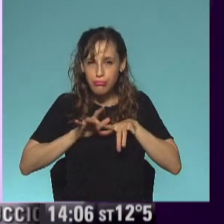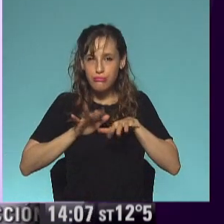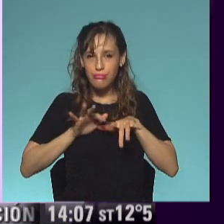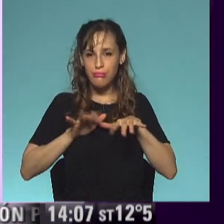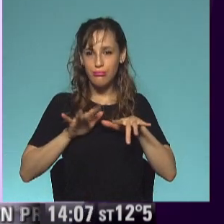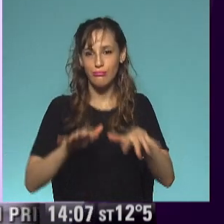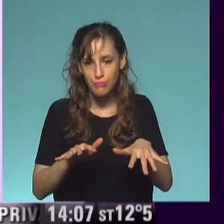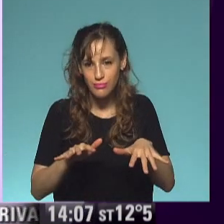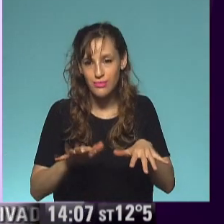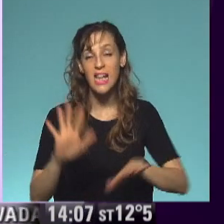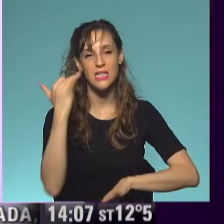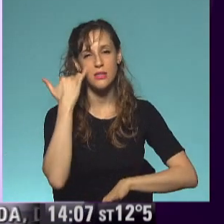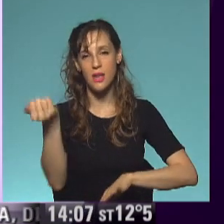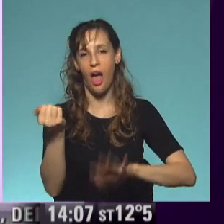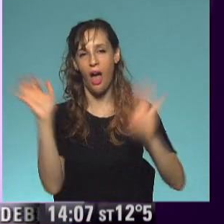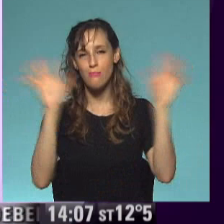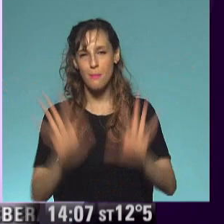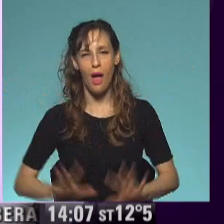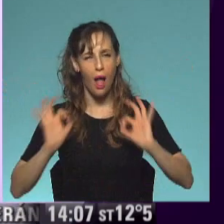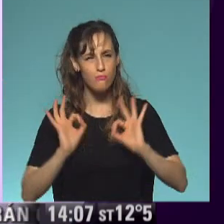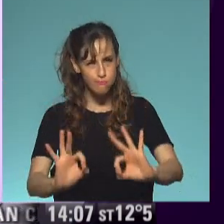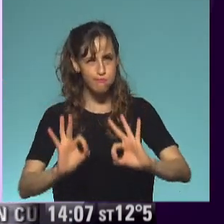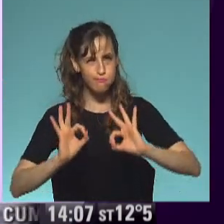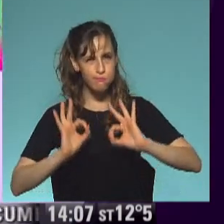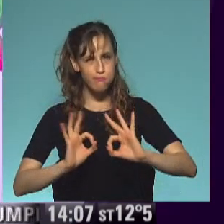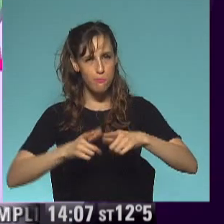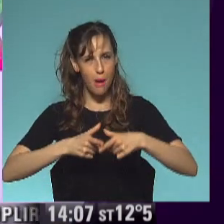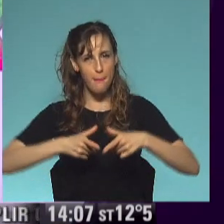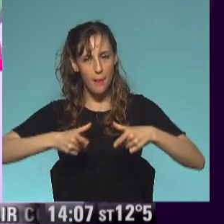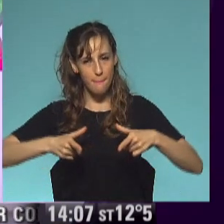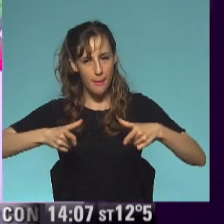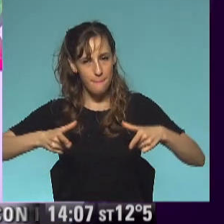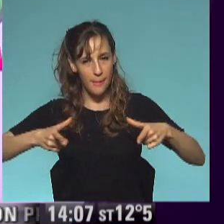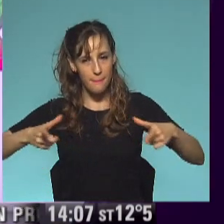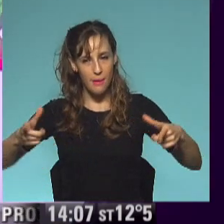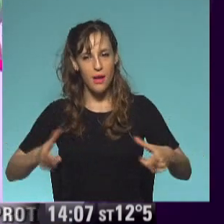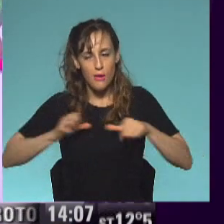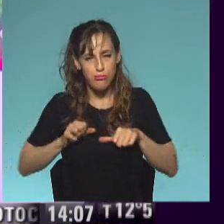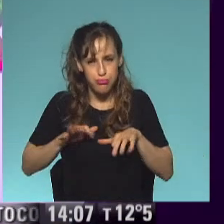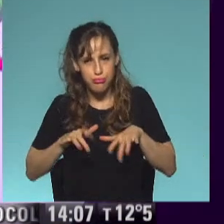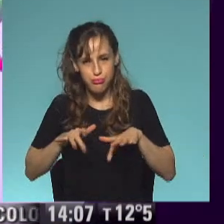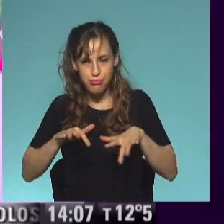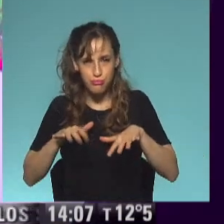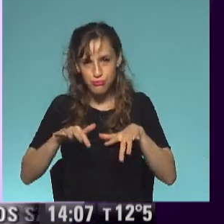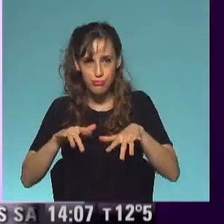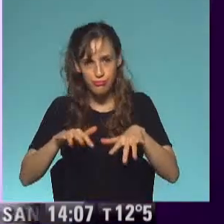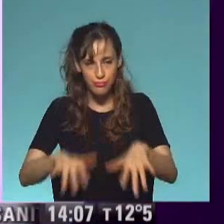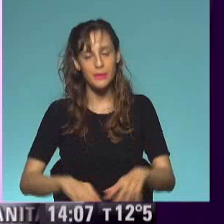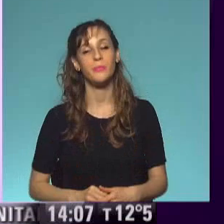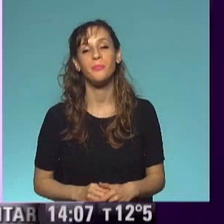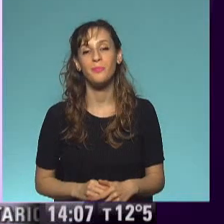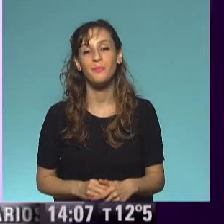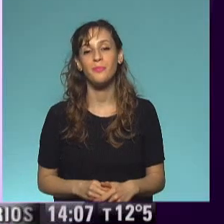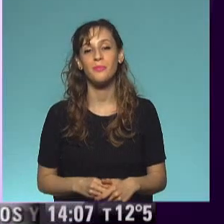Pandemia. Entramos en acción, ya somos un montón. Pandemia. Juntos avanzamos y nos multiplicamos.